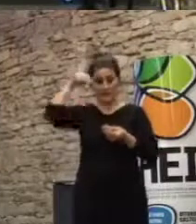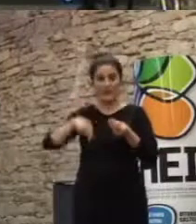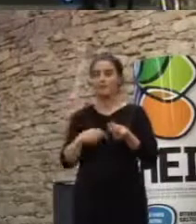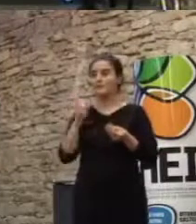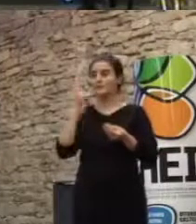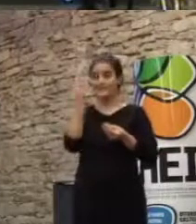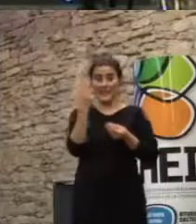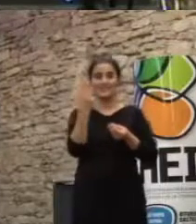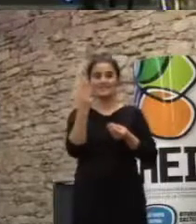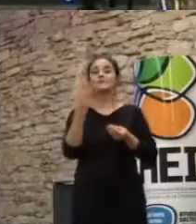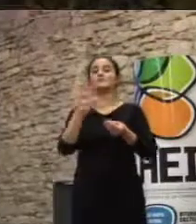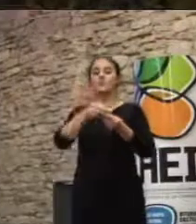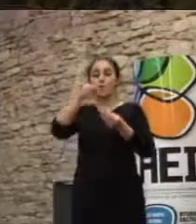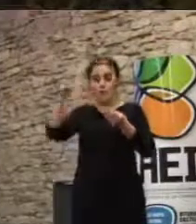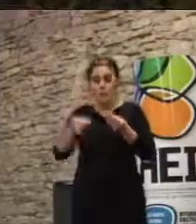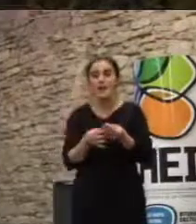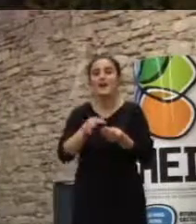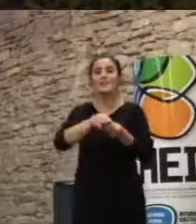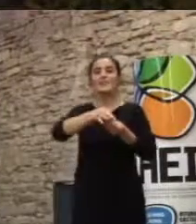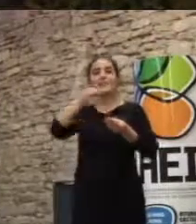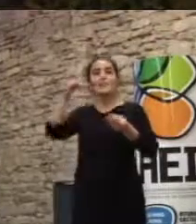3 a 1